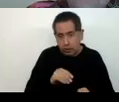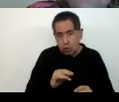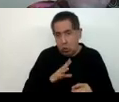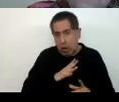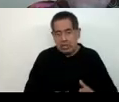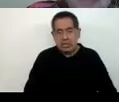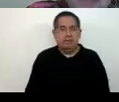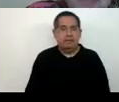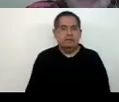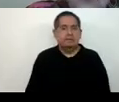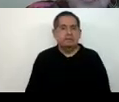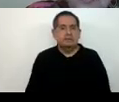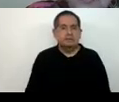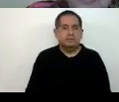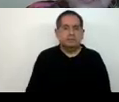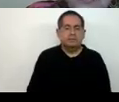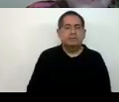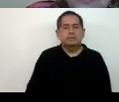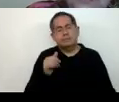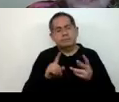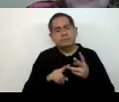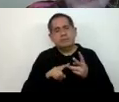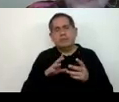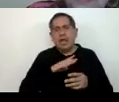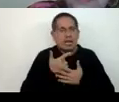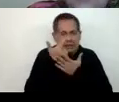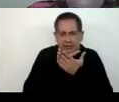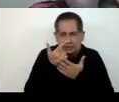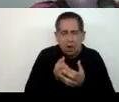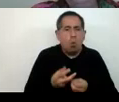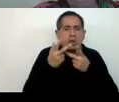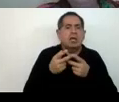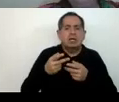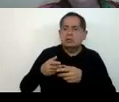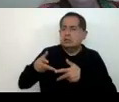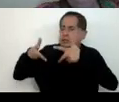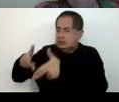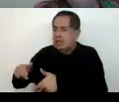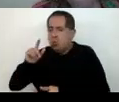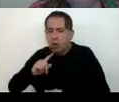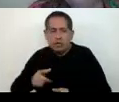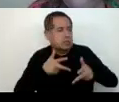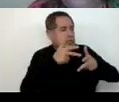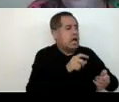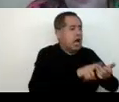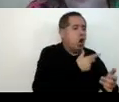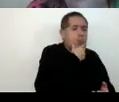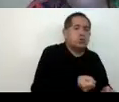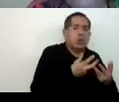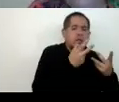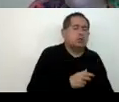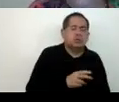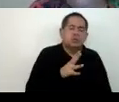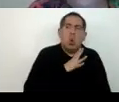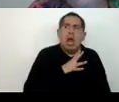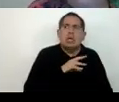consejería. Y la otra es que si existen estadísticas de esterilización forzada a varones, pues no lo tengo